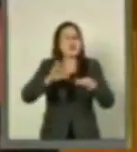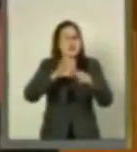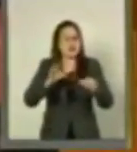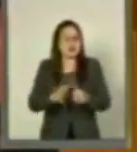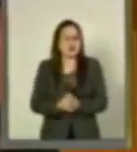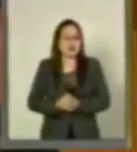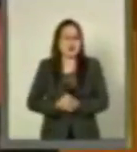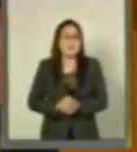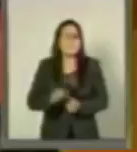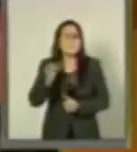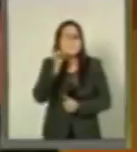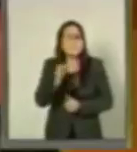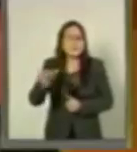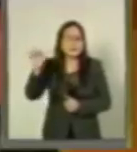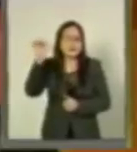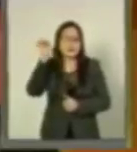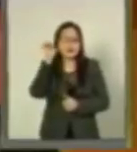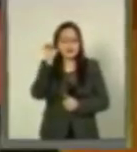que el día de ayer